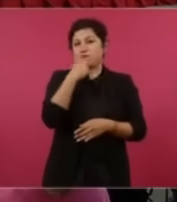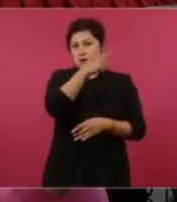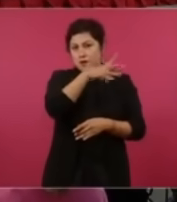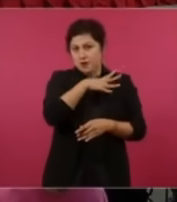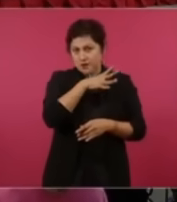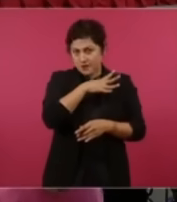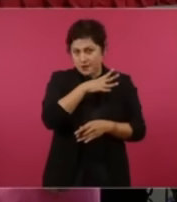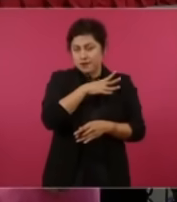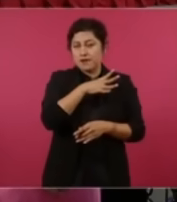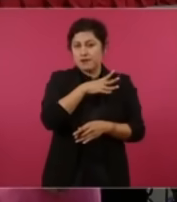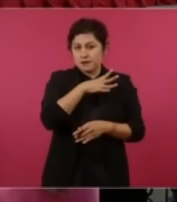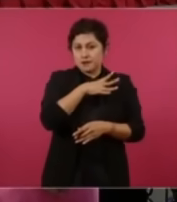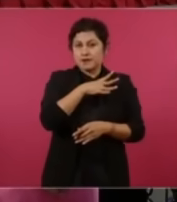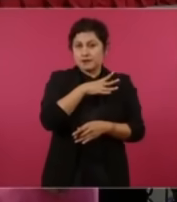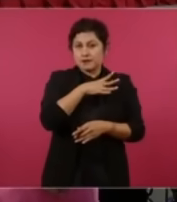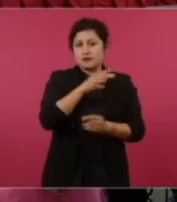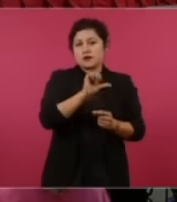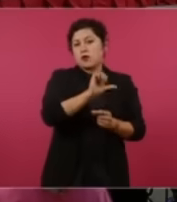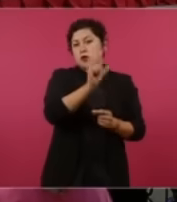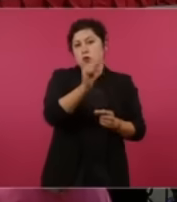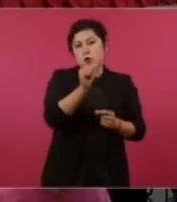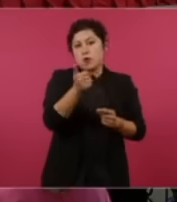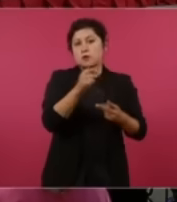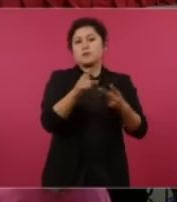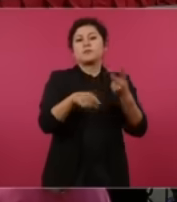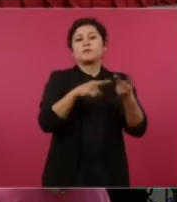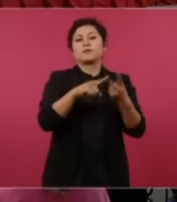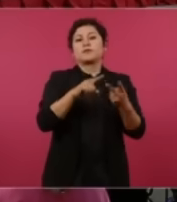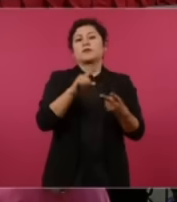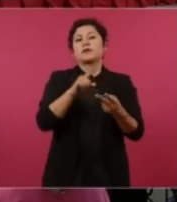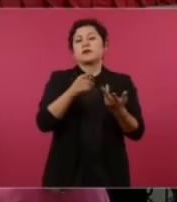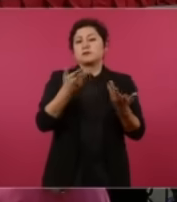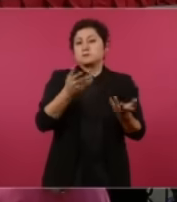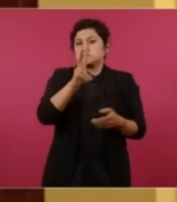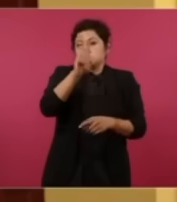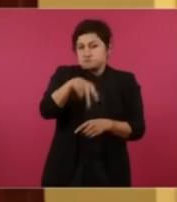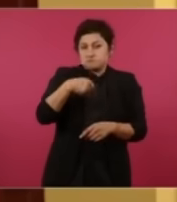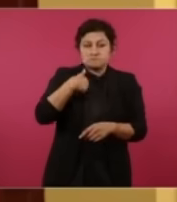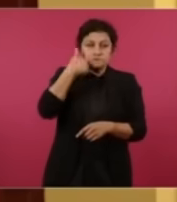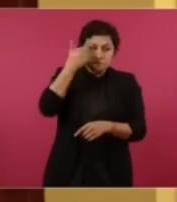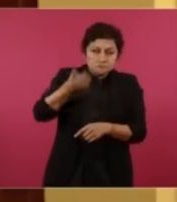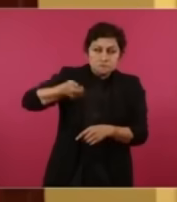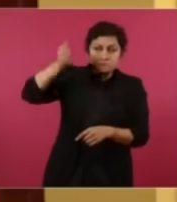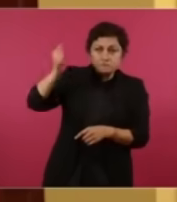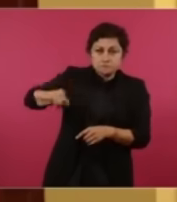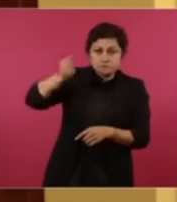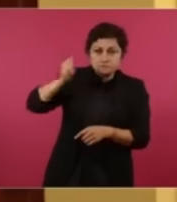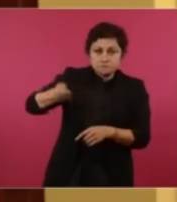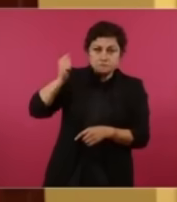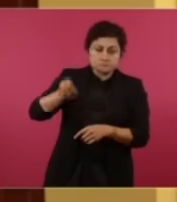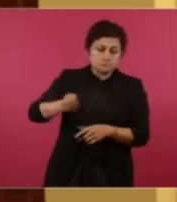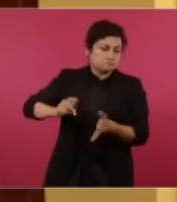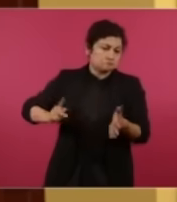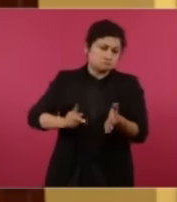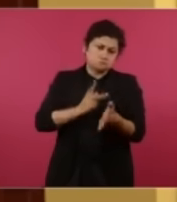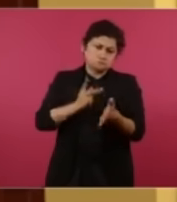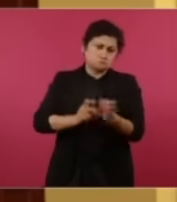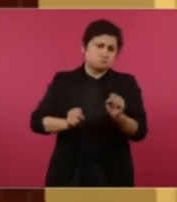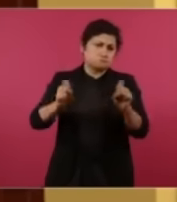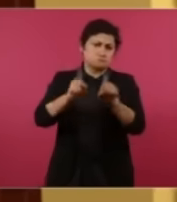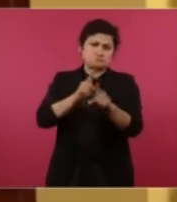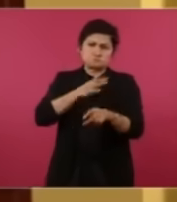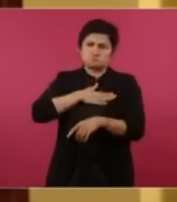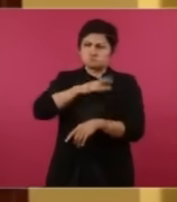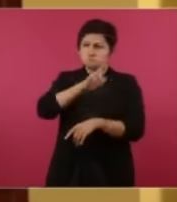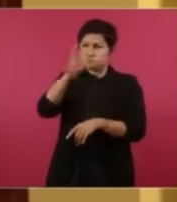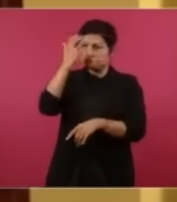entre otras cosas. Amén de saludarte, manifestarte una vez más, como siempre, mi